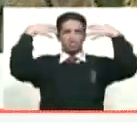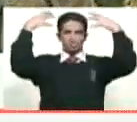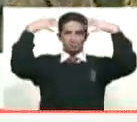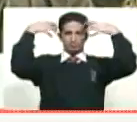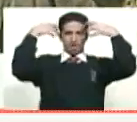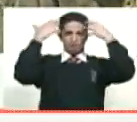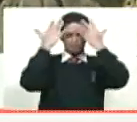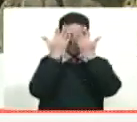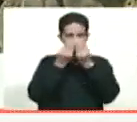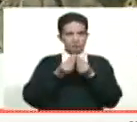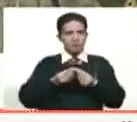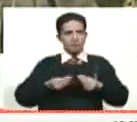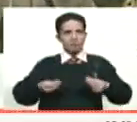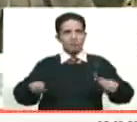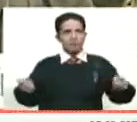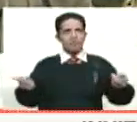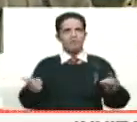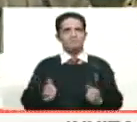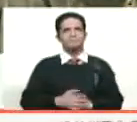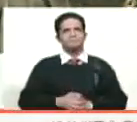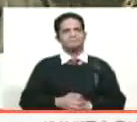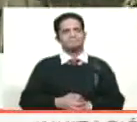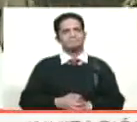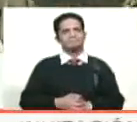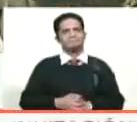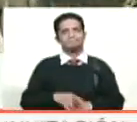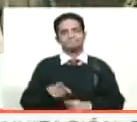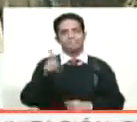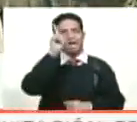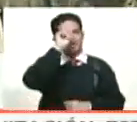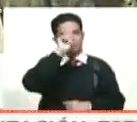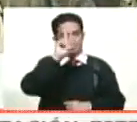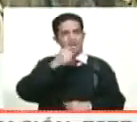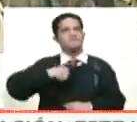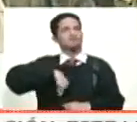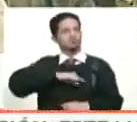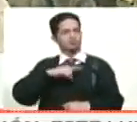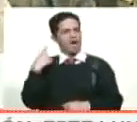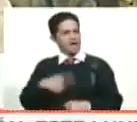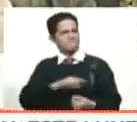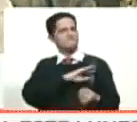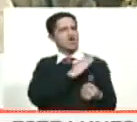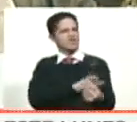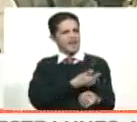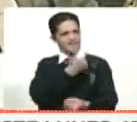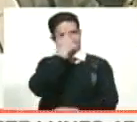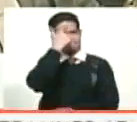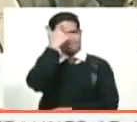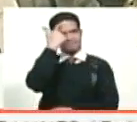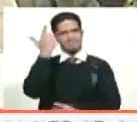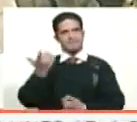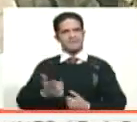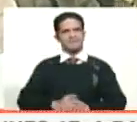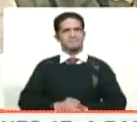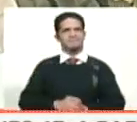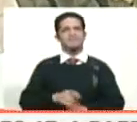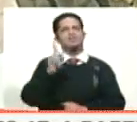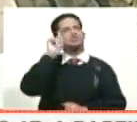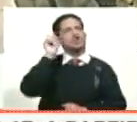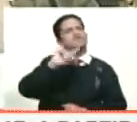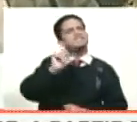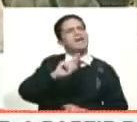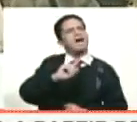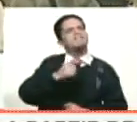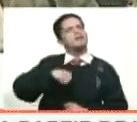nos derretería. No saben la fortaleza que tenemos en la mente. No saben la pasión